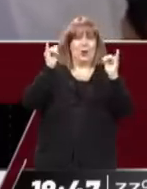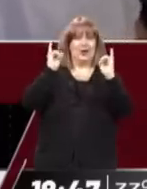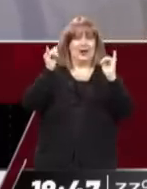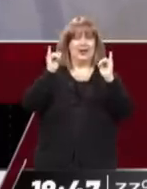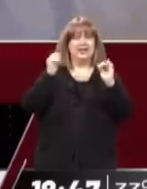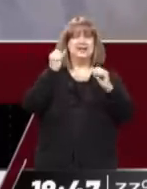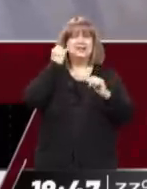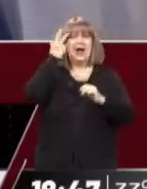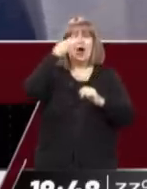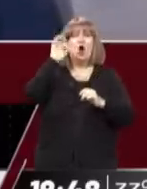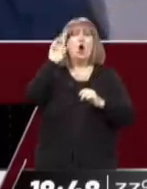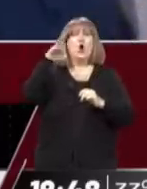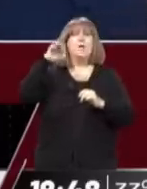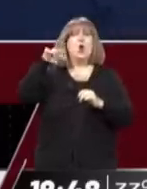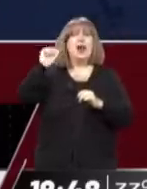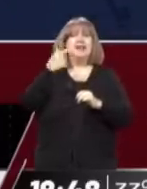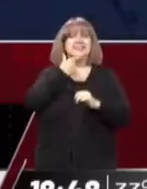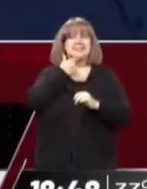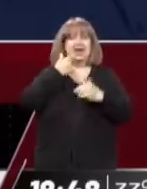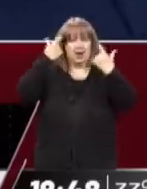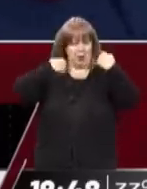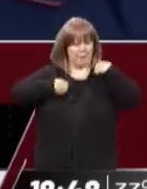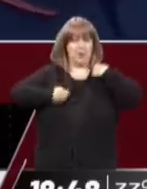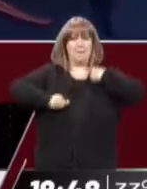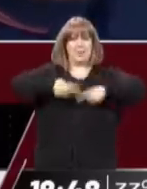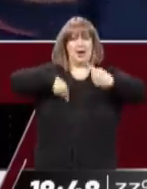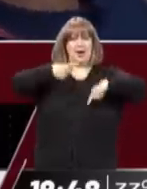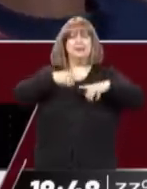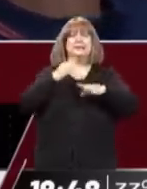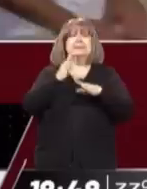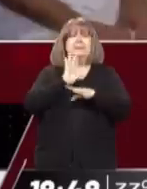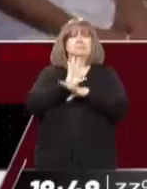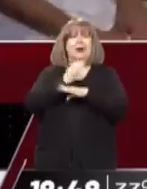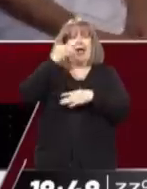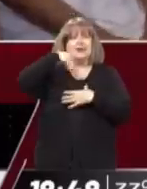turgencia hormonal testosterónica, que la testosterona es agresiva,